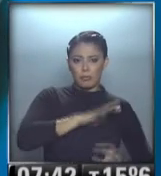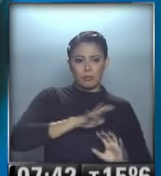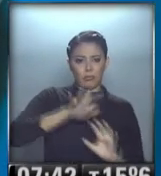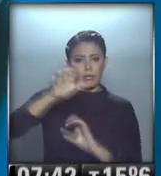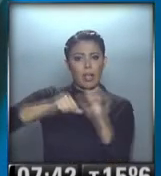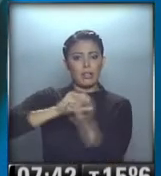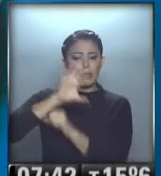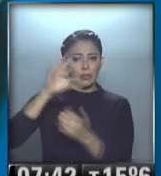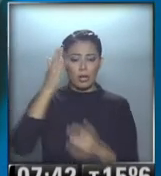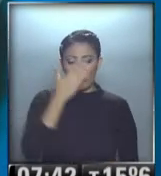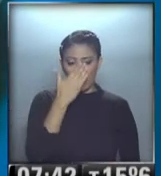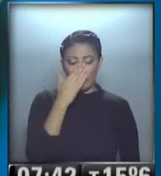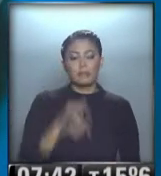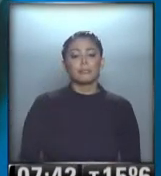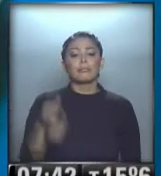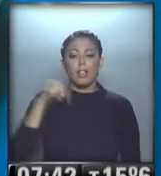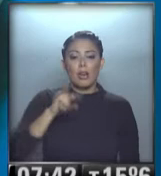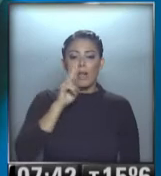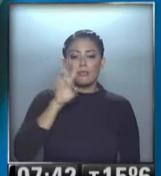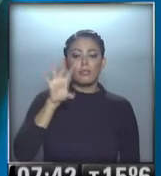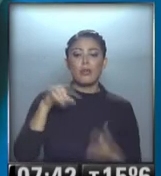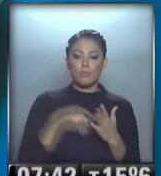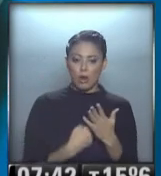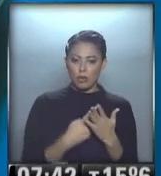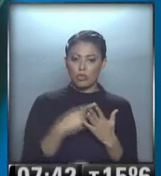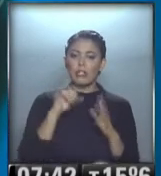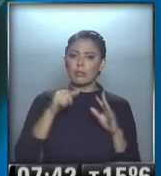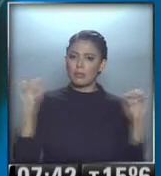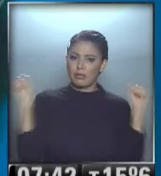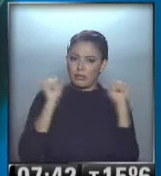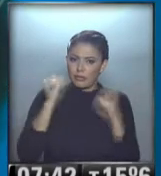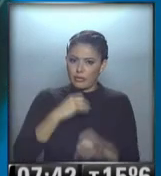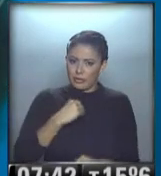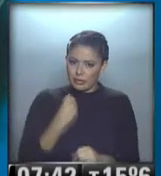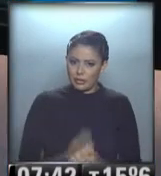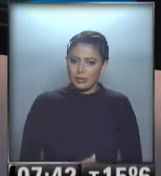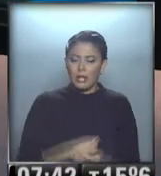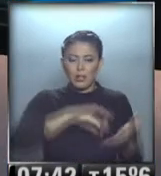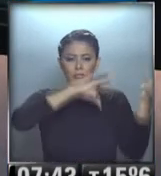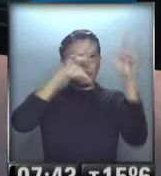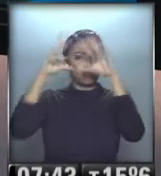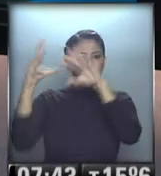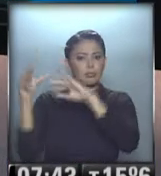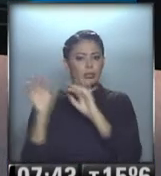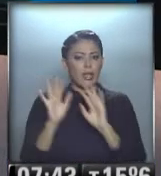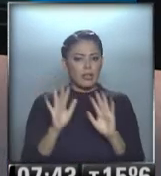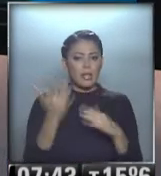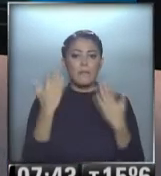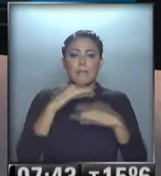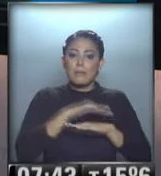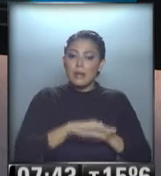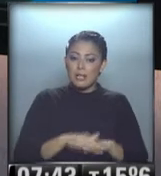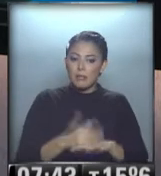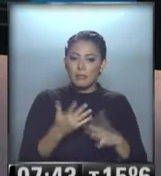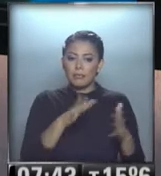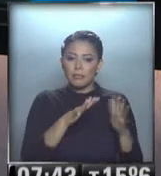la provincia de Buenos Aires que estamos viendo ahora, cómo refrescó en la provincia de Buenos Aires, Cari, mucha nubosidad para hoy, con mínimas que anduvieron